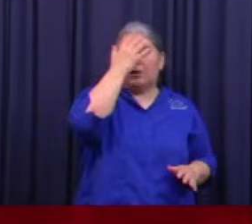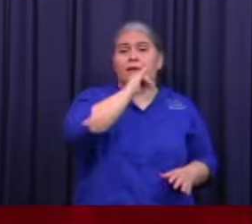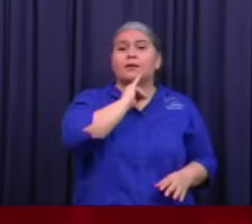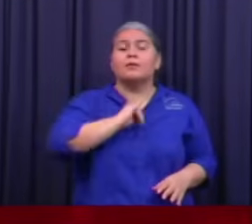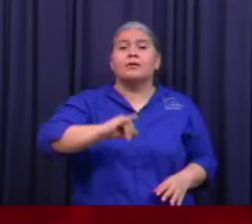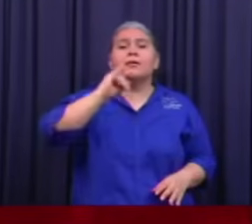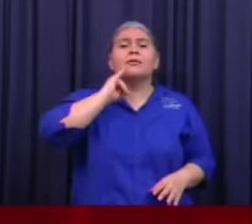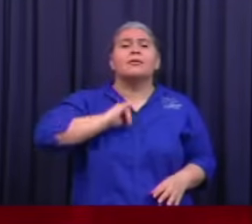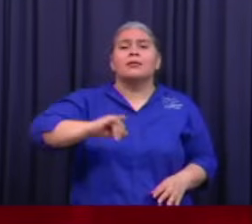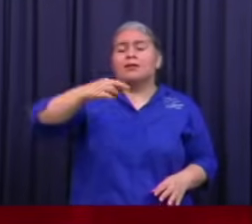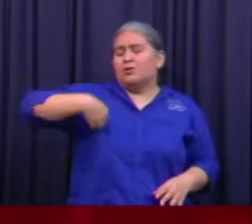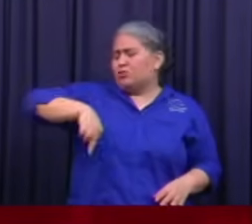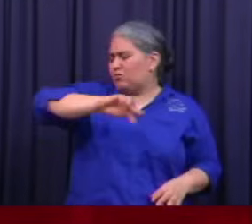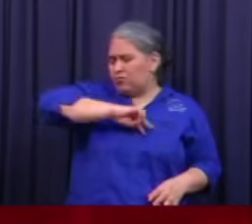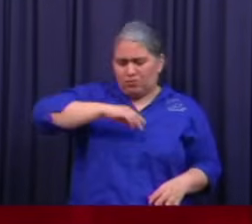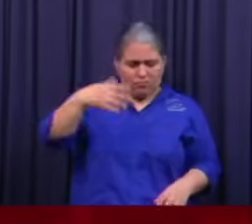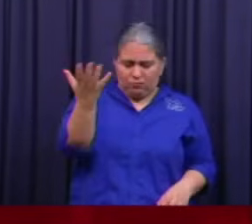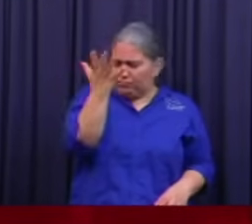hemos